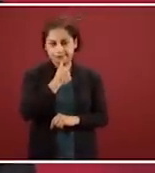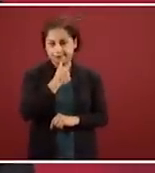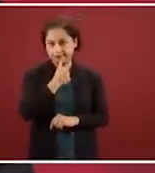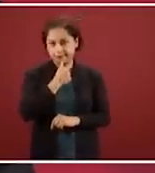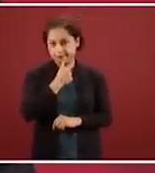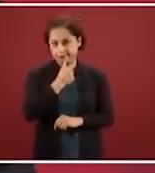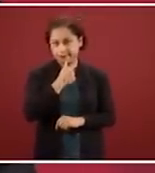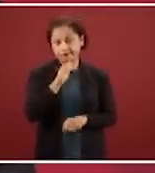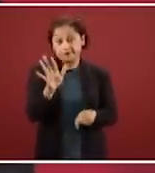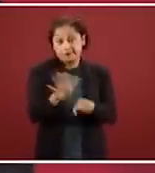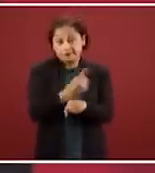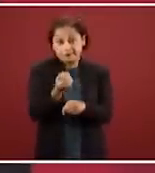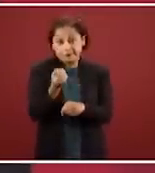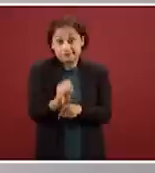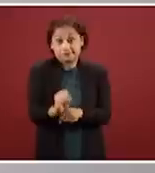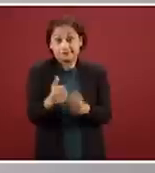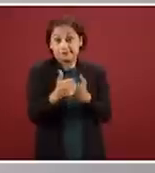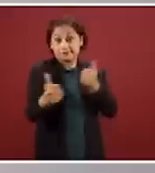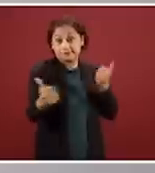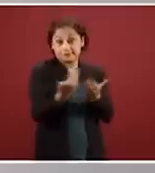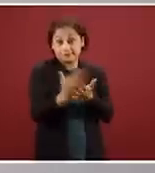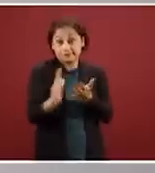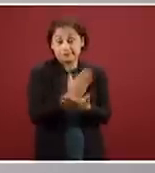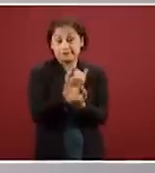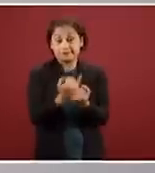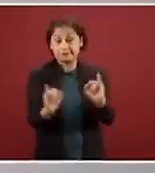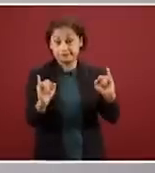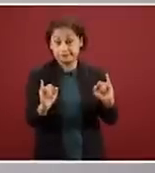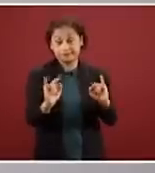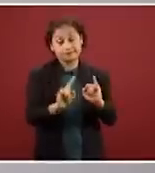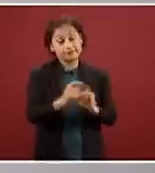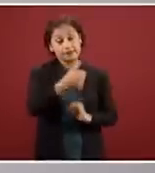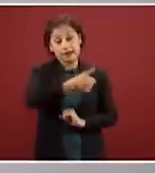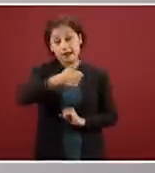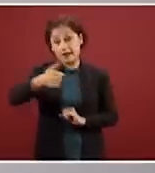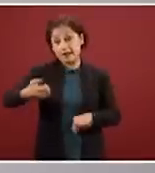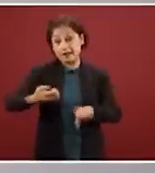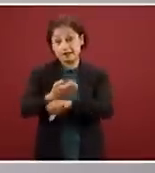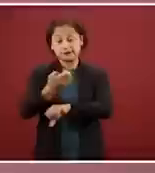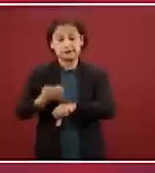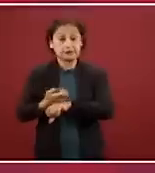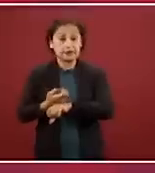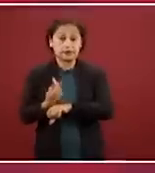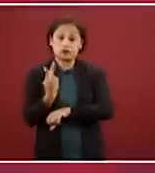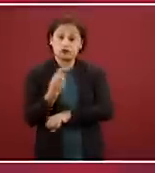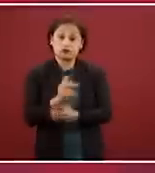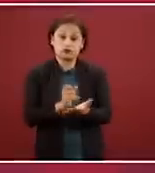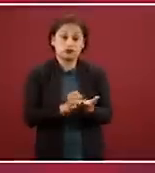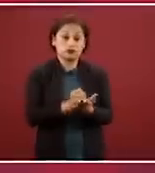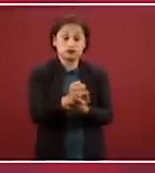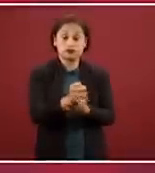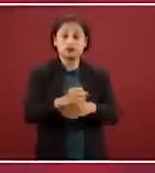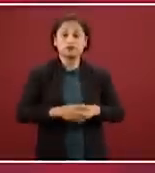son independientes, son autónomos, son soberanos. En cuanto a que haya